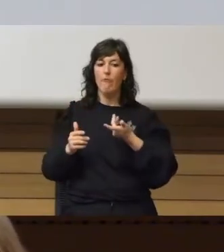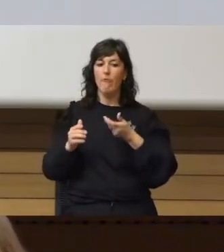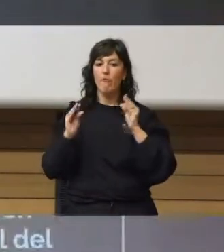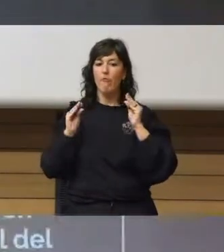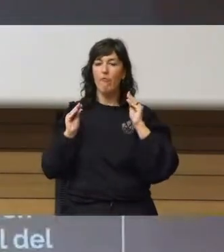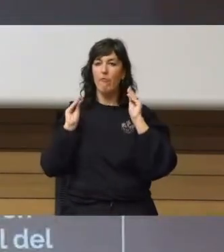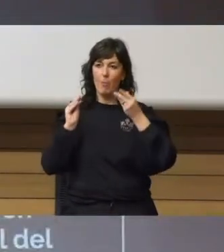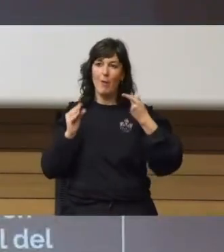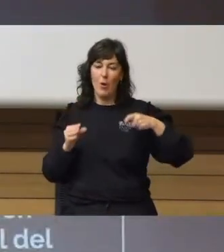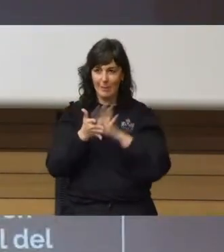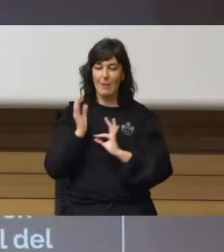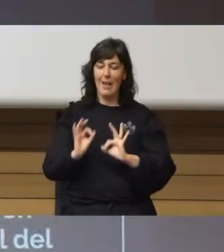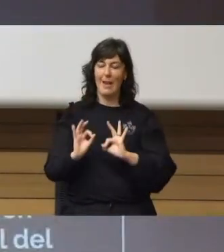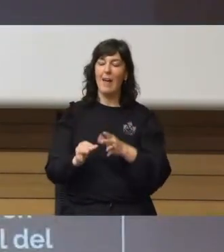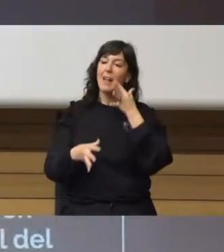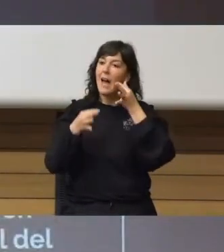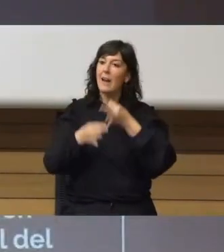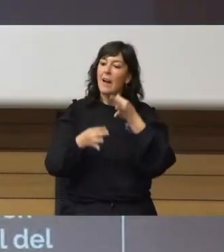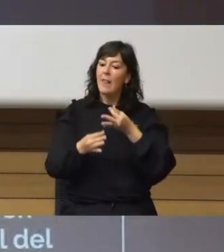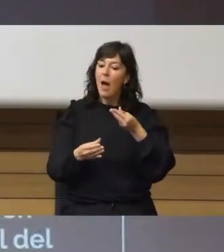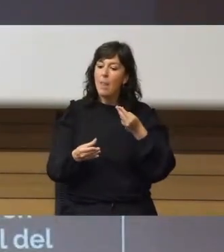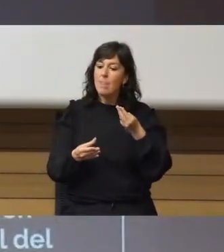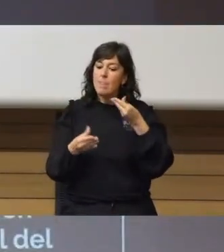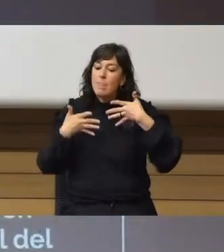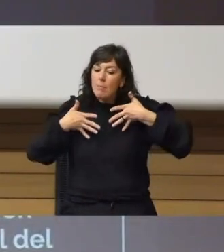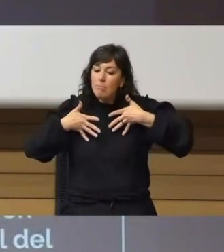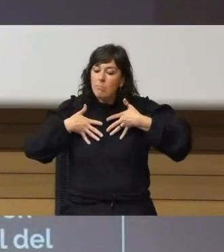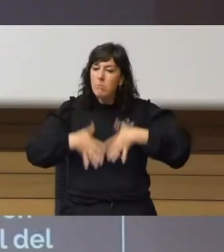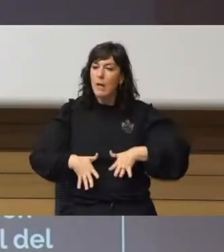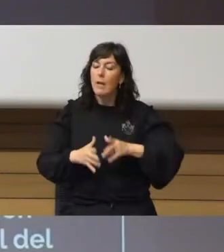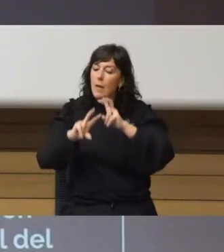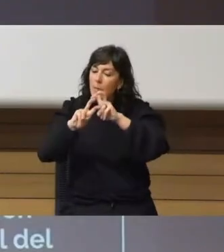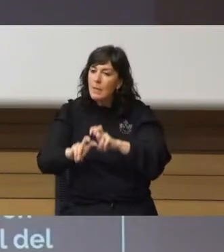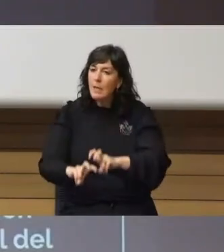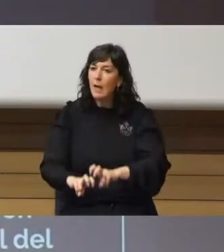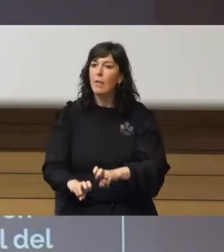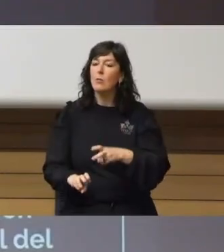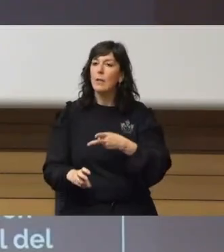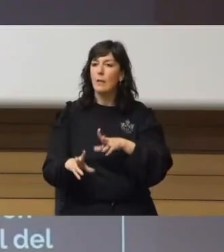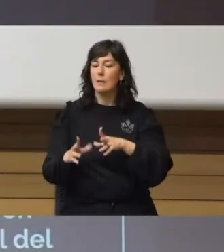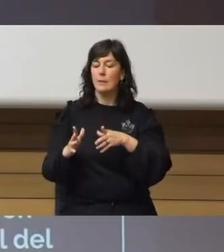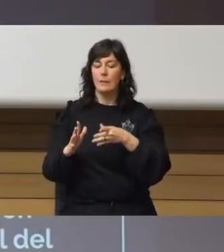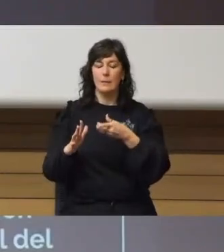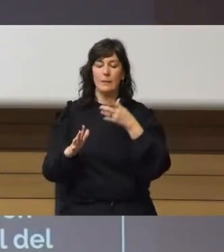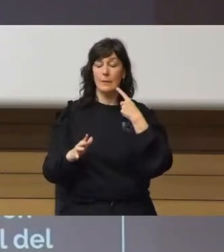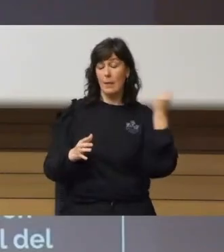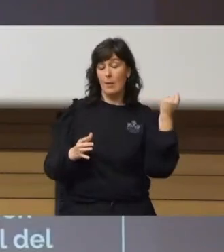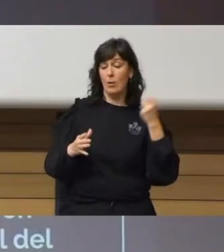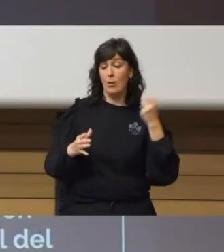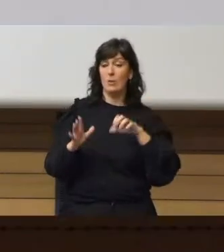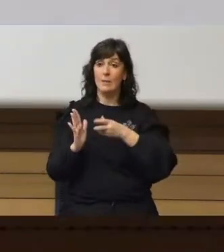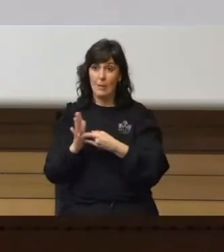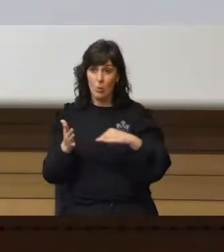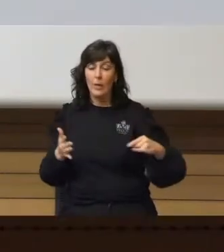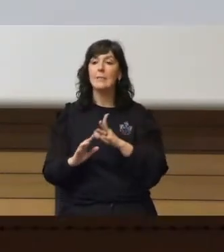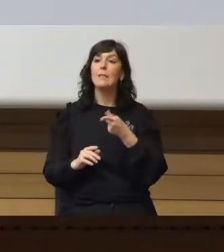está inmerso en la investigación de las adicciones tecnológicas a través del método ToothBrain y también a nivel clínico en la formación de